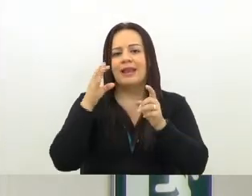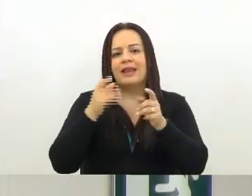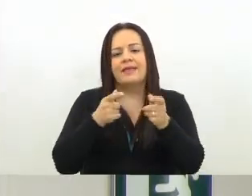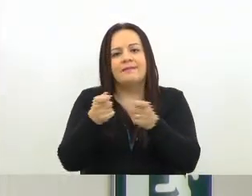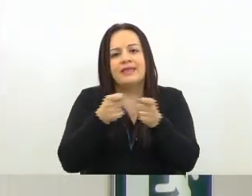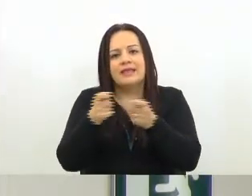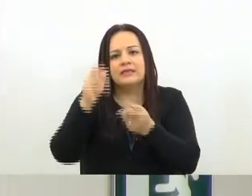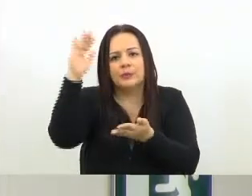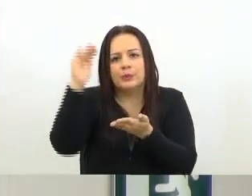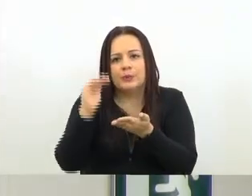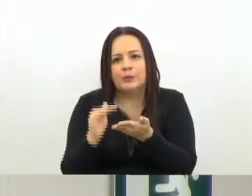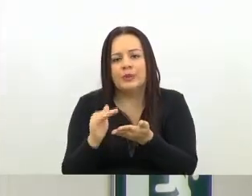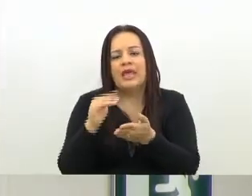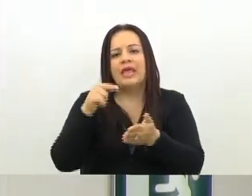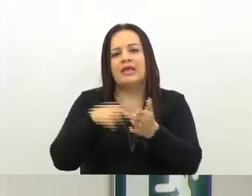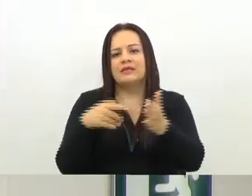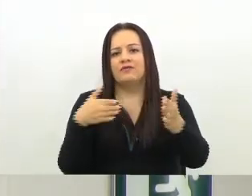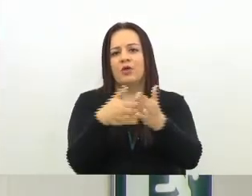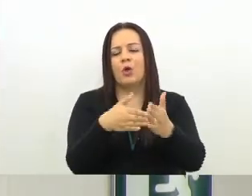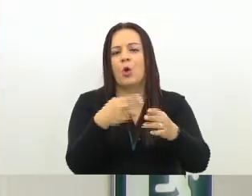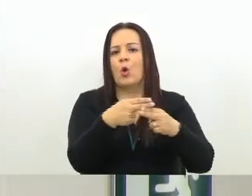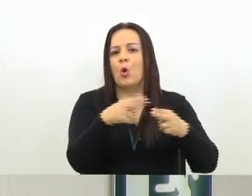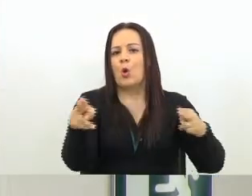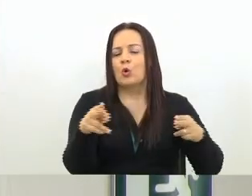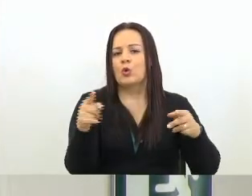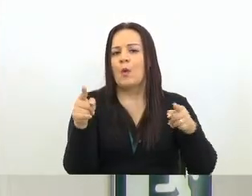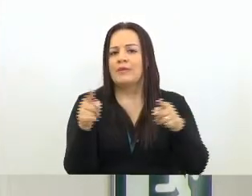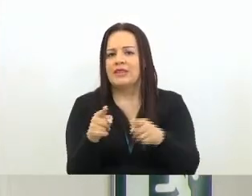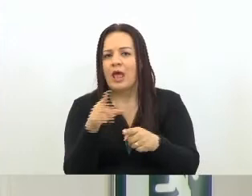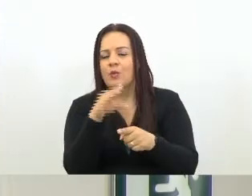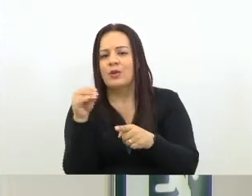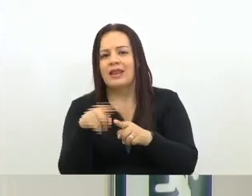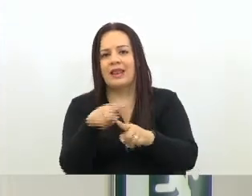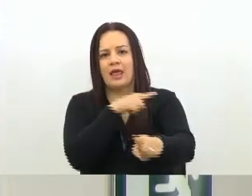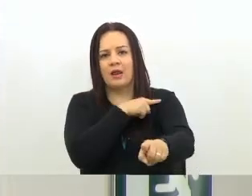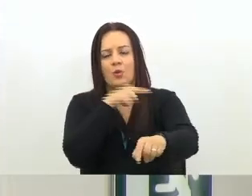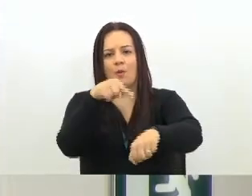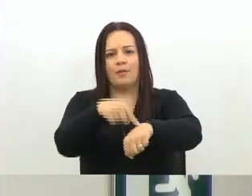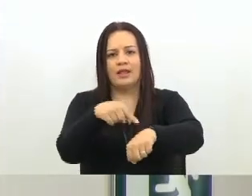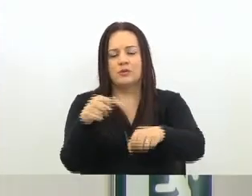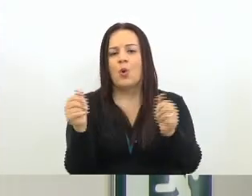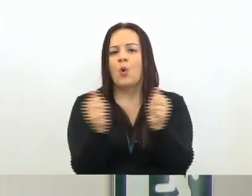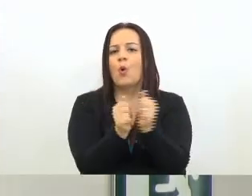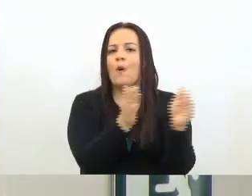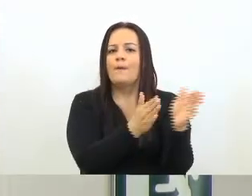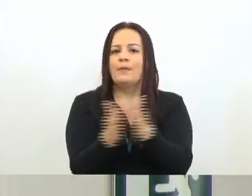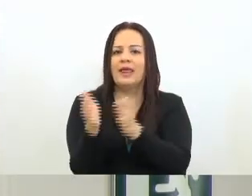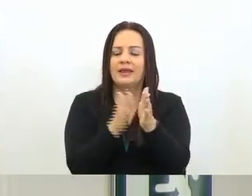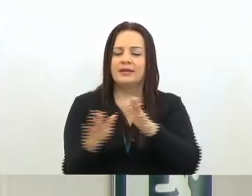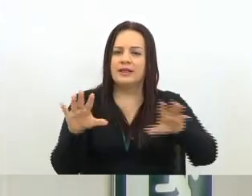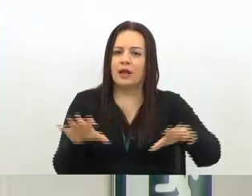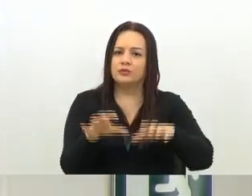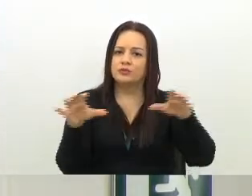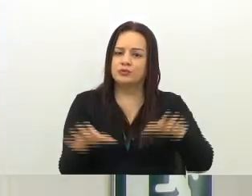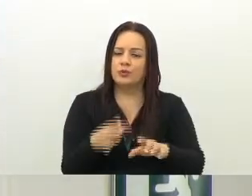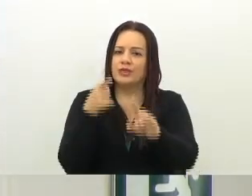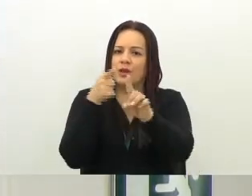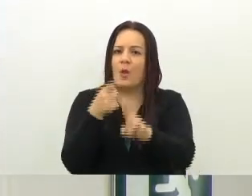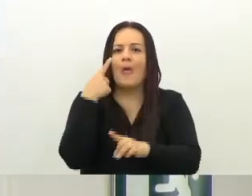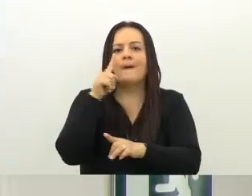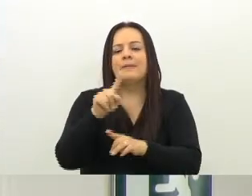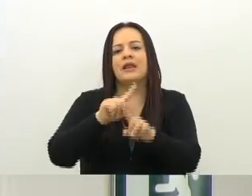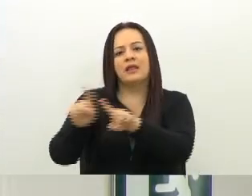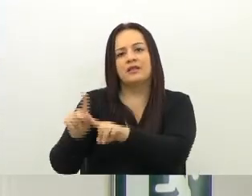efecto en el corto, mediano y largo plazo, pero con planes de acción debidamente direccionados para los